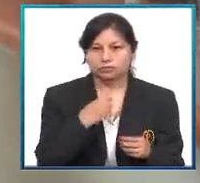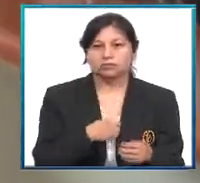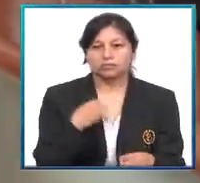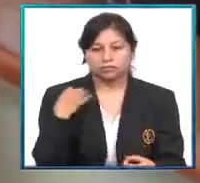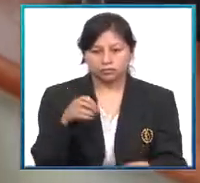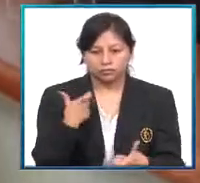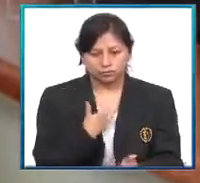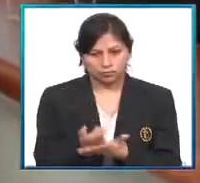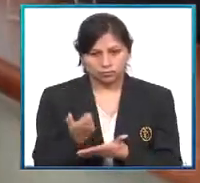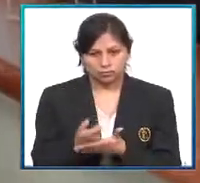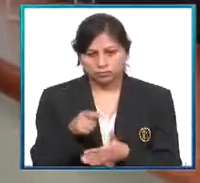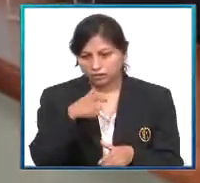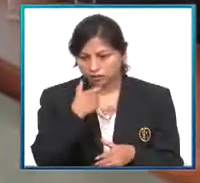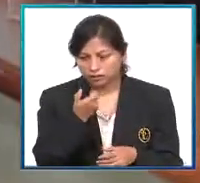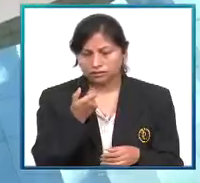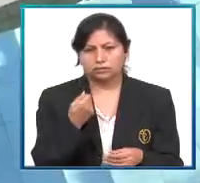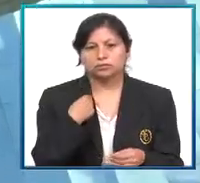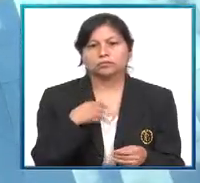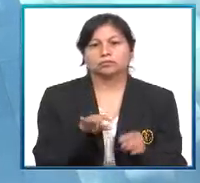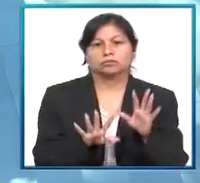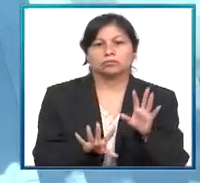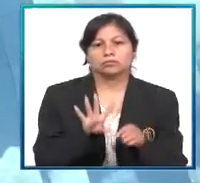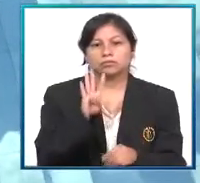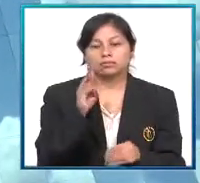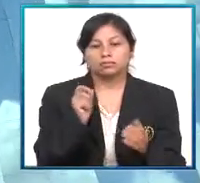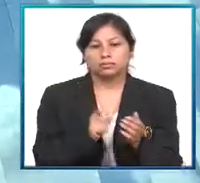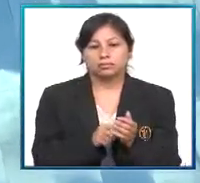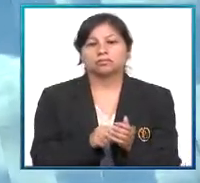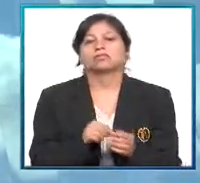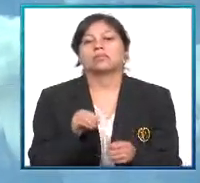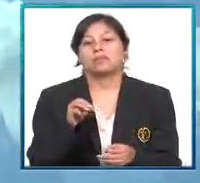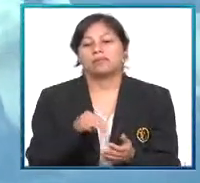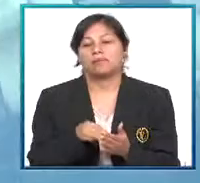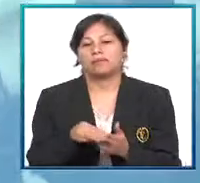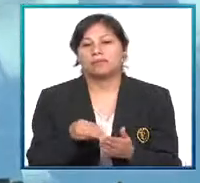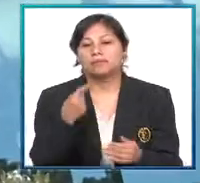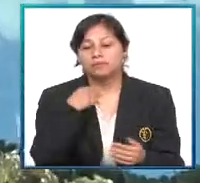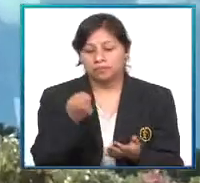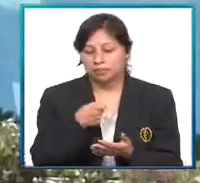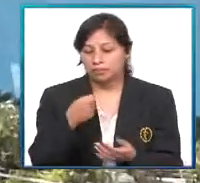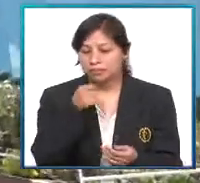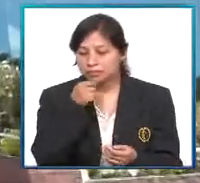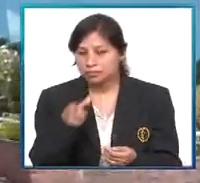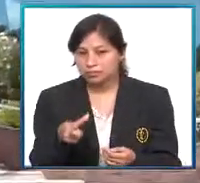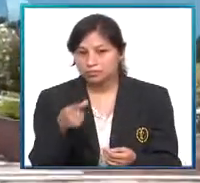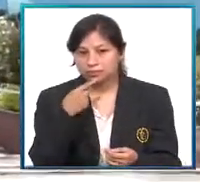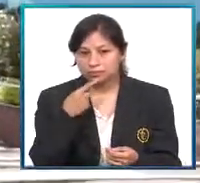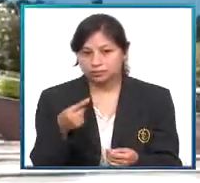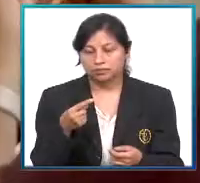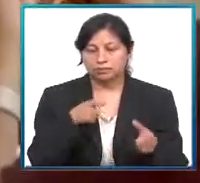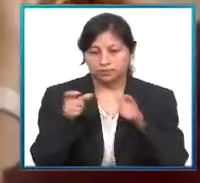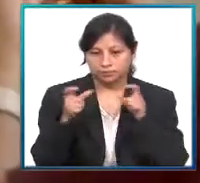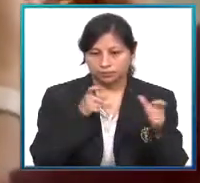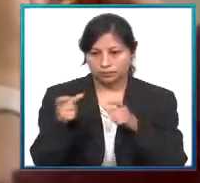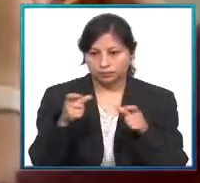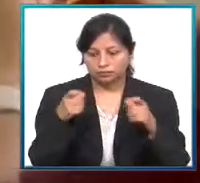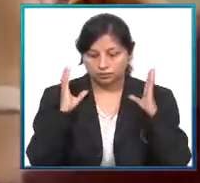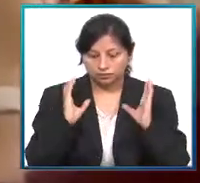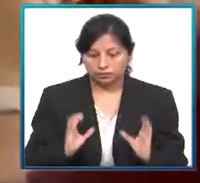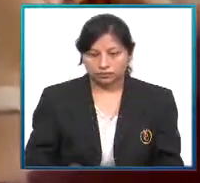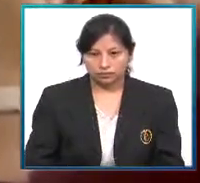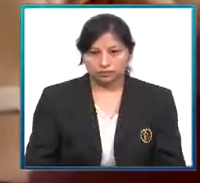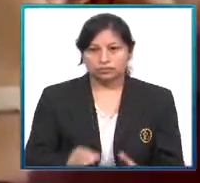adjudicación de una compra de galletas nutricionales por 14,6 millones de quetzales. La denuncia escrita fue entregada en el Centro de Gestión de Denuncias Ciudadanas